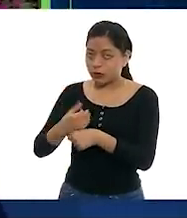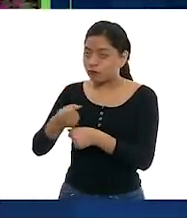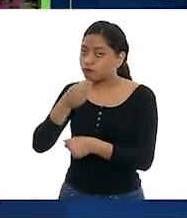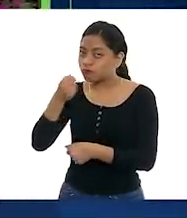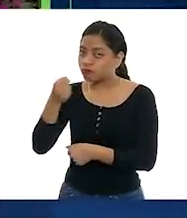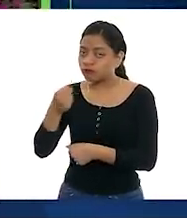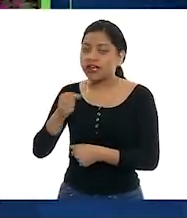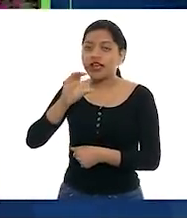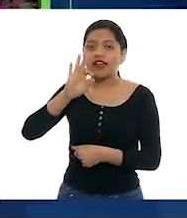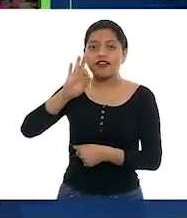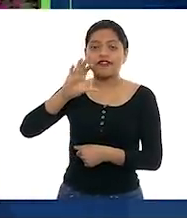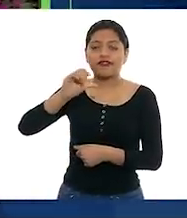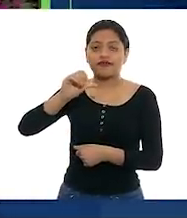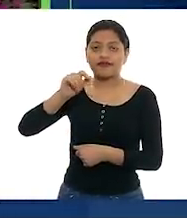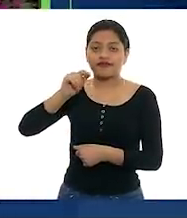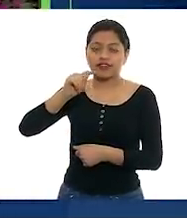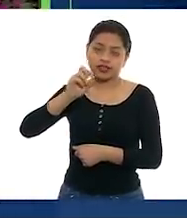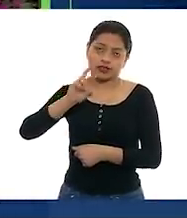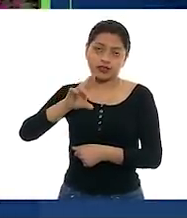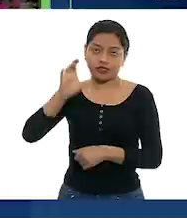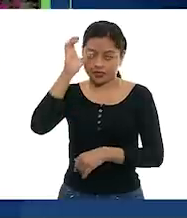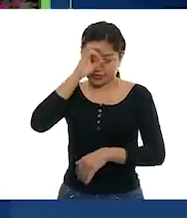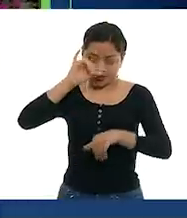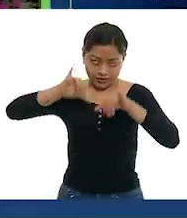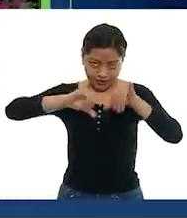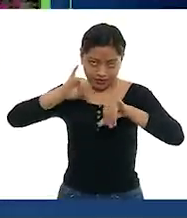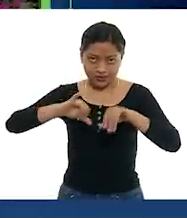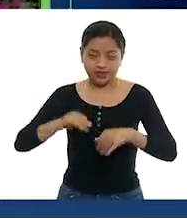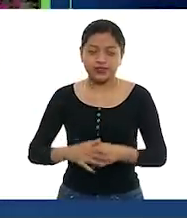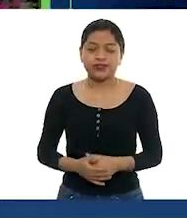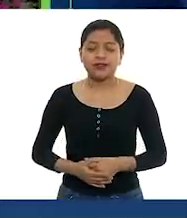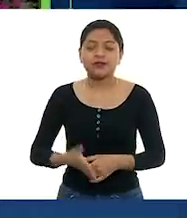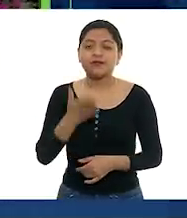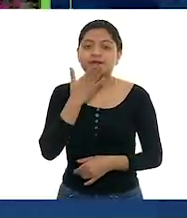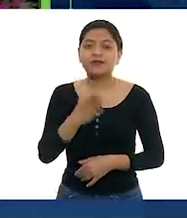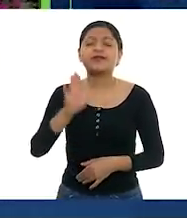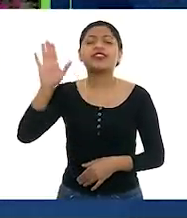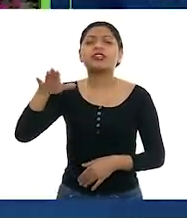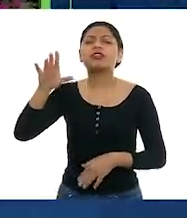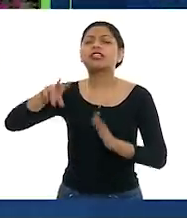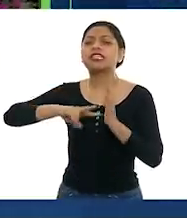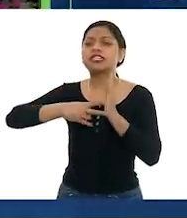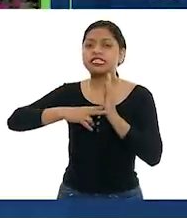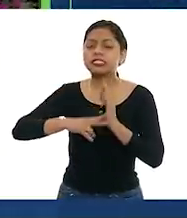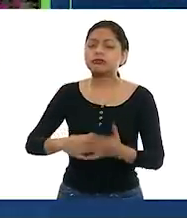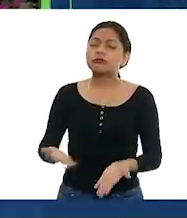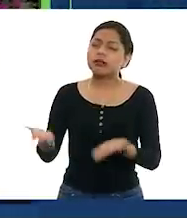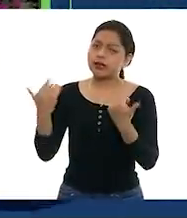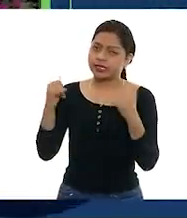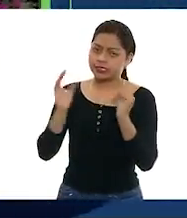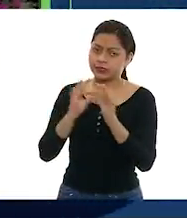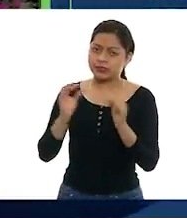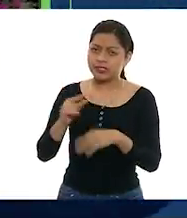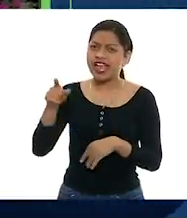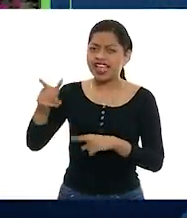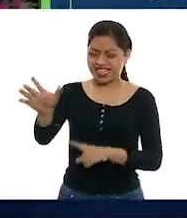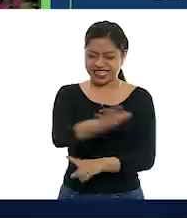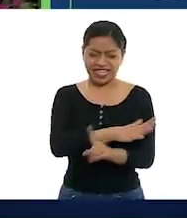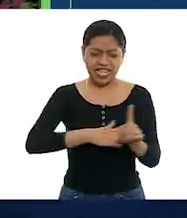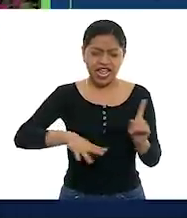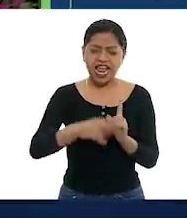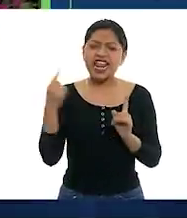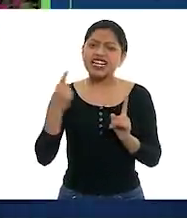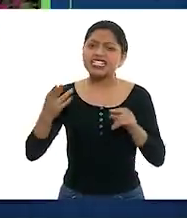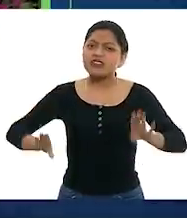Factor Ciencia. Con mucho gusto, gracias a ustedes. Gracias. Buen día. Oiga, ingeniero, platíquenos, por favor, ¿qué condiciones tiene